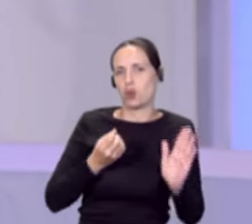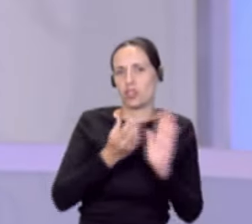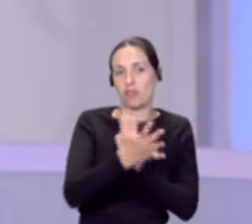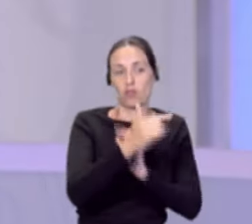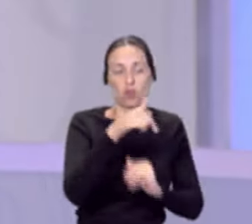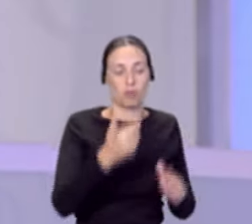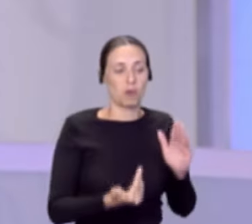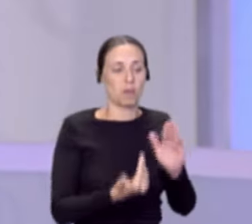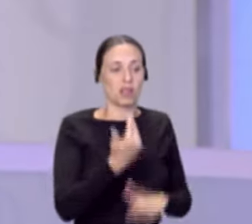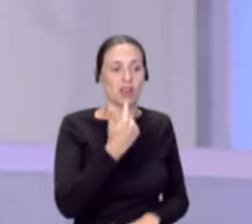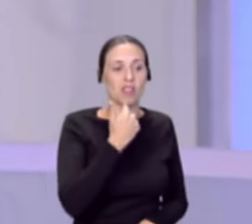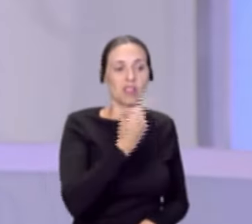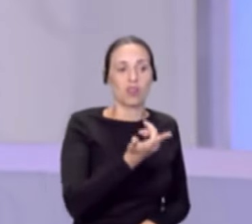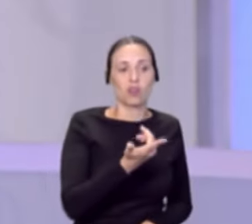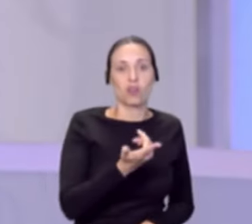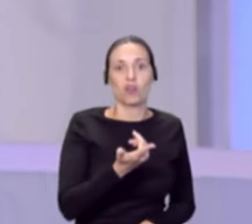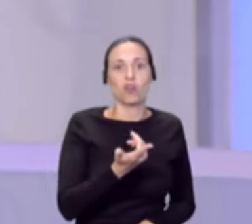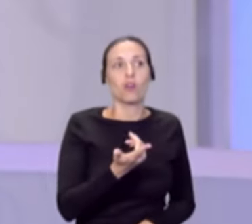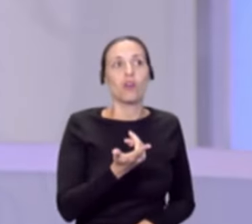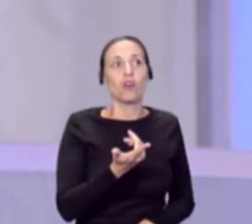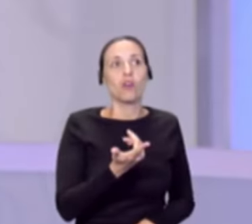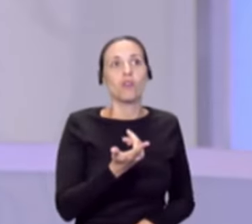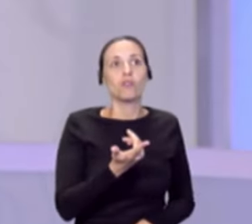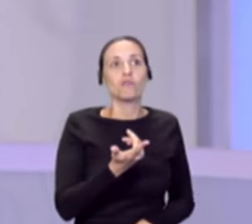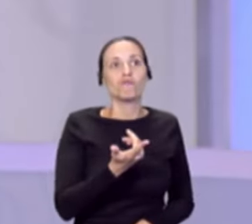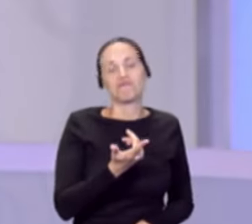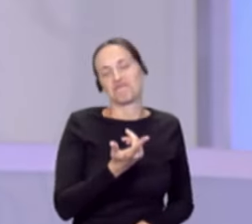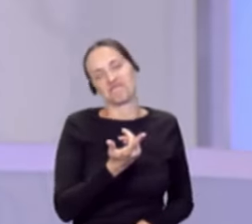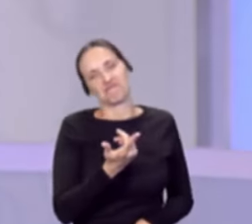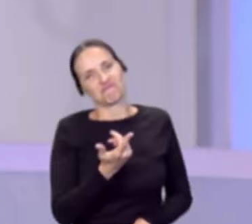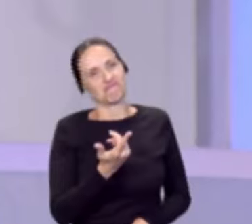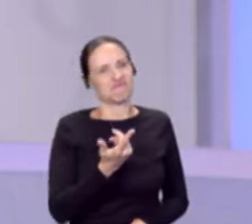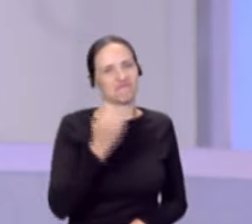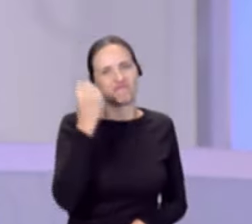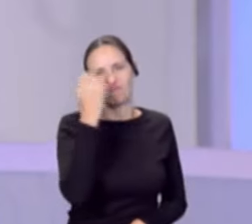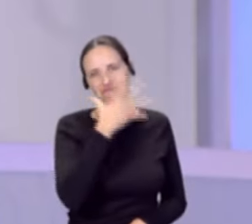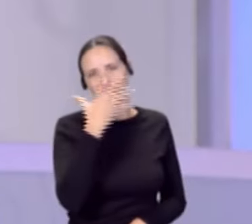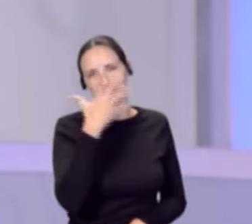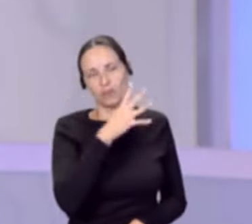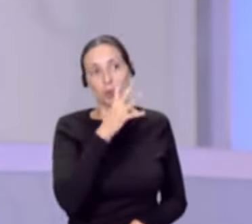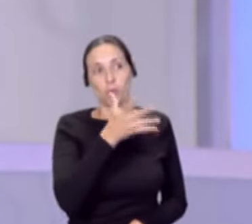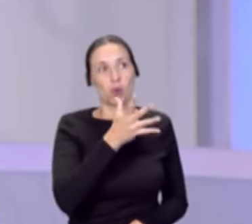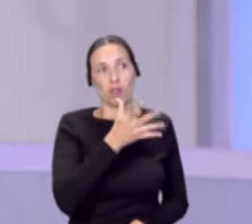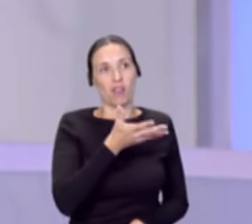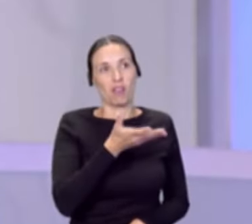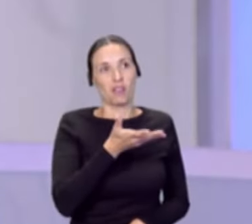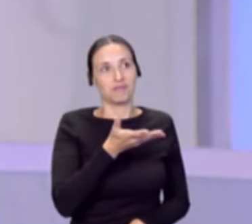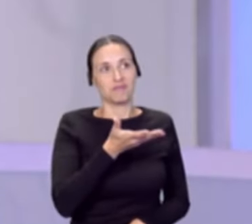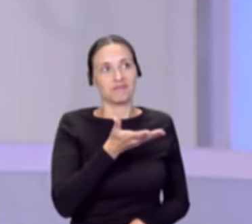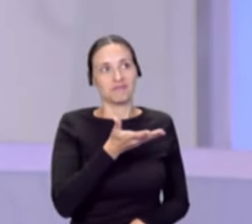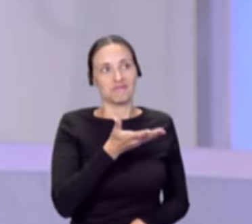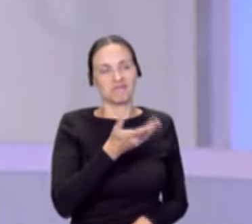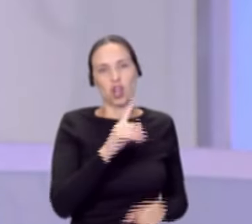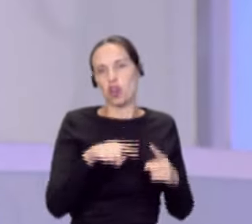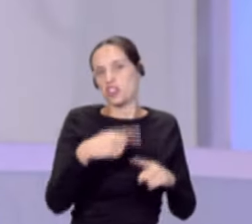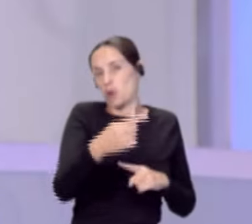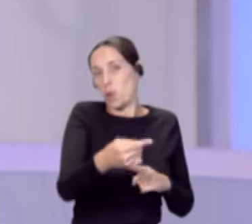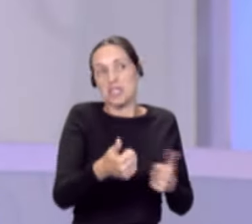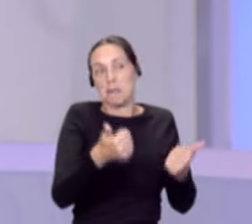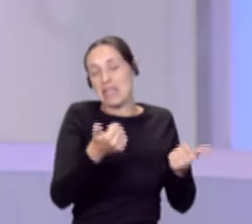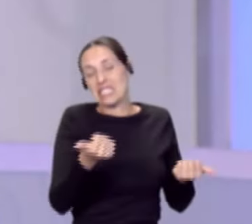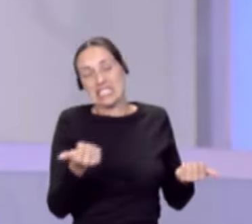mañana, no lo veo yo muy claro que vaya a haber consecuencias más allá de eso, que por cierto,